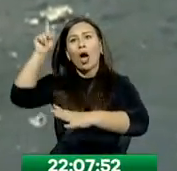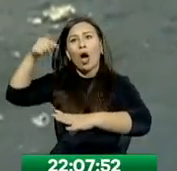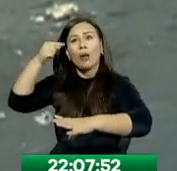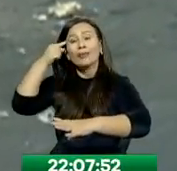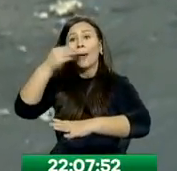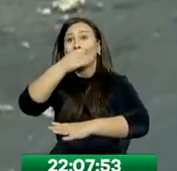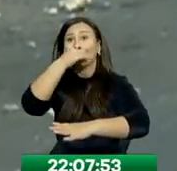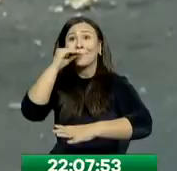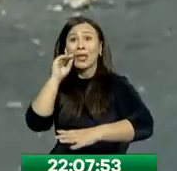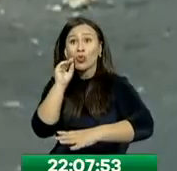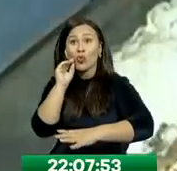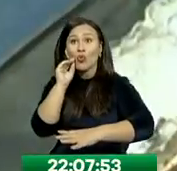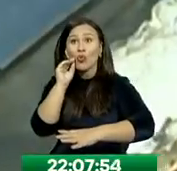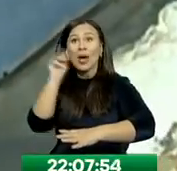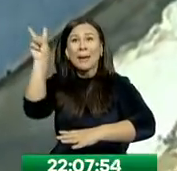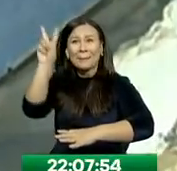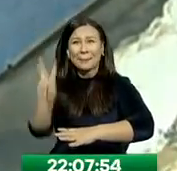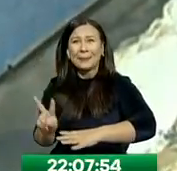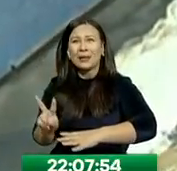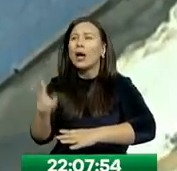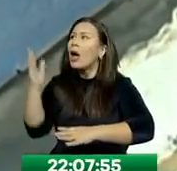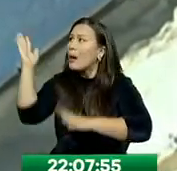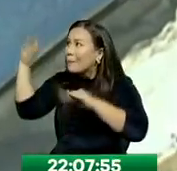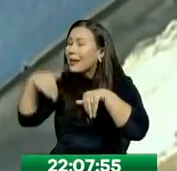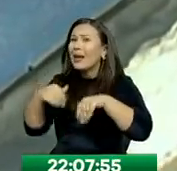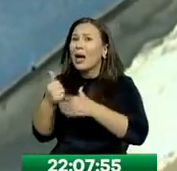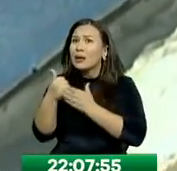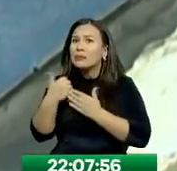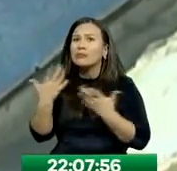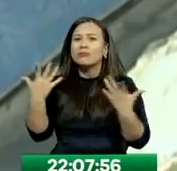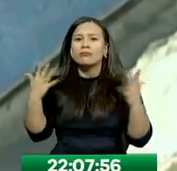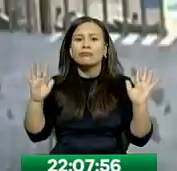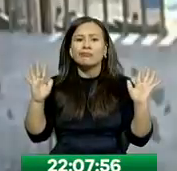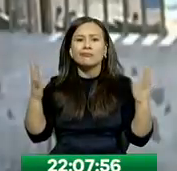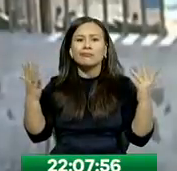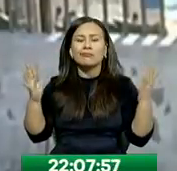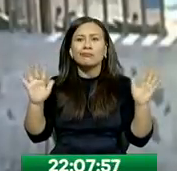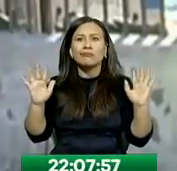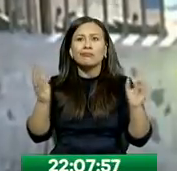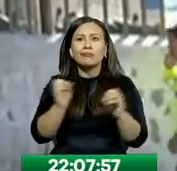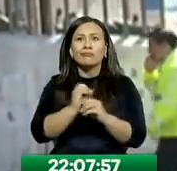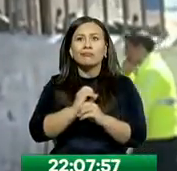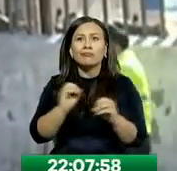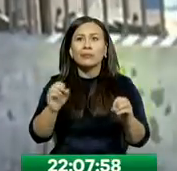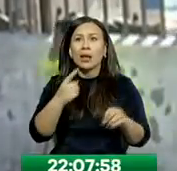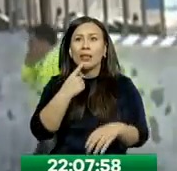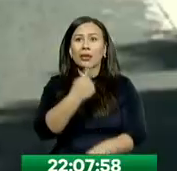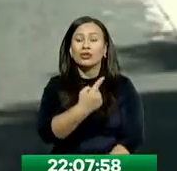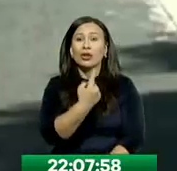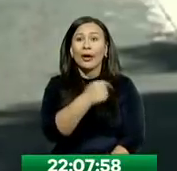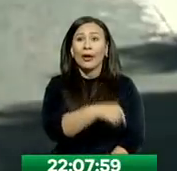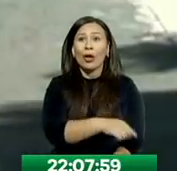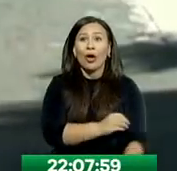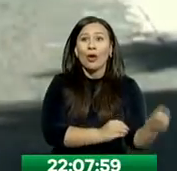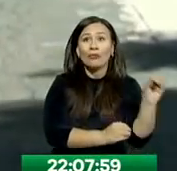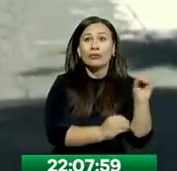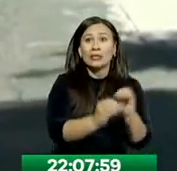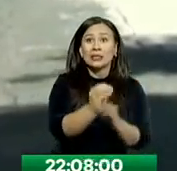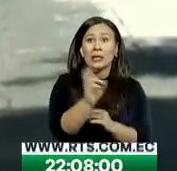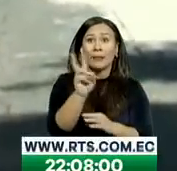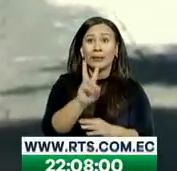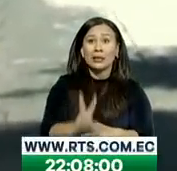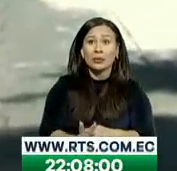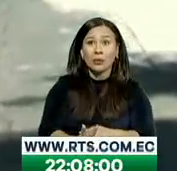despedir sus equipos de ayuda y embargo hasta el momento extraoficialmente sólo conocen que la cancillería venezolana habría activado un